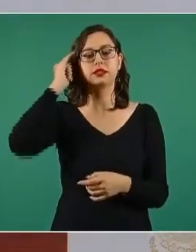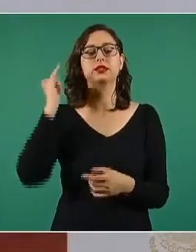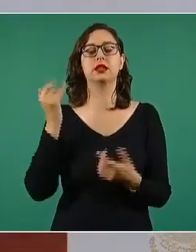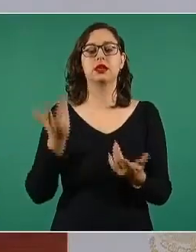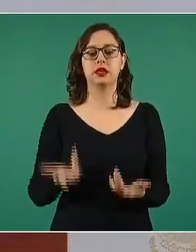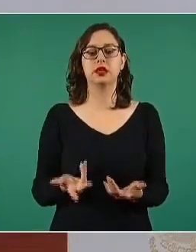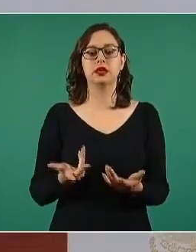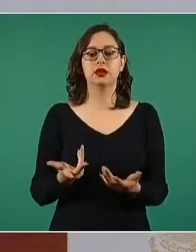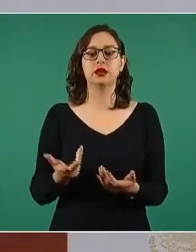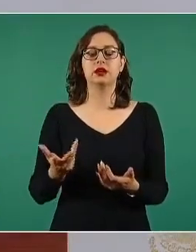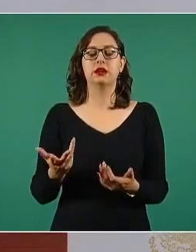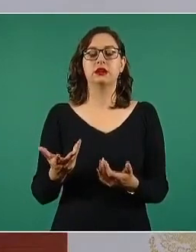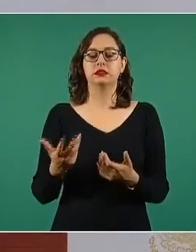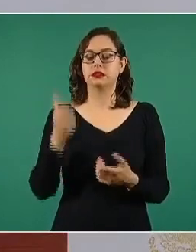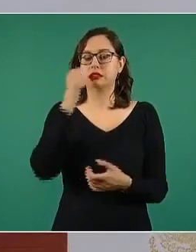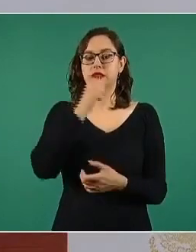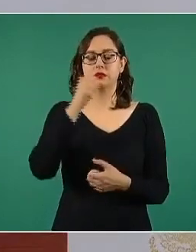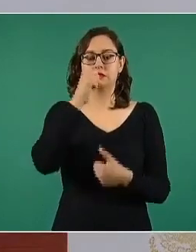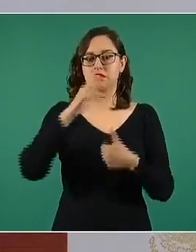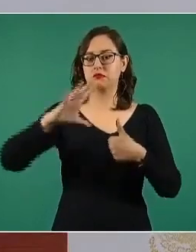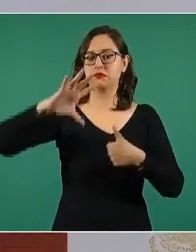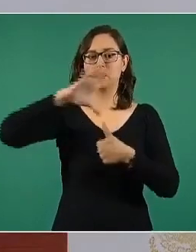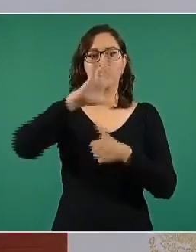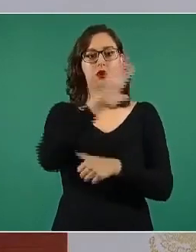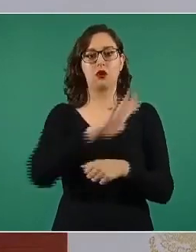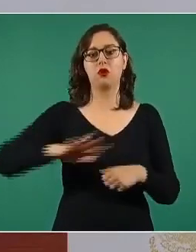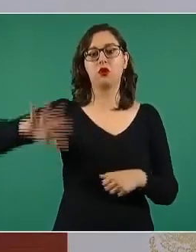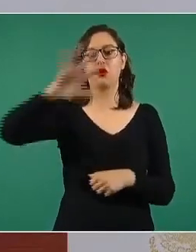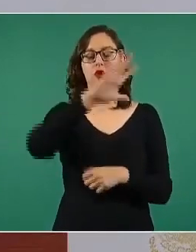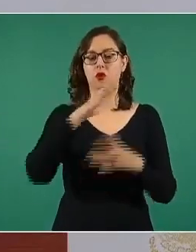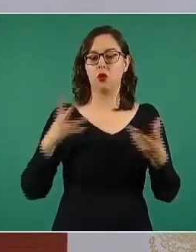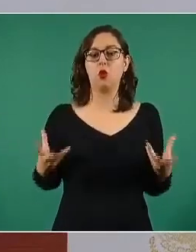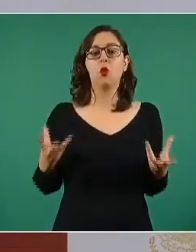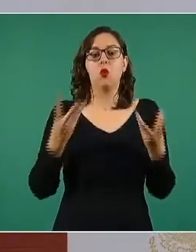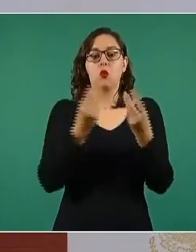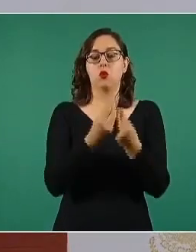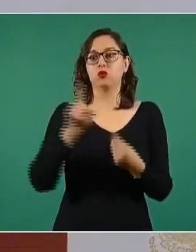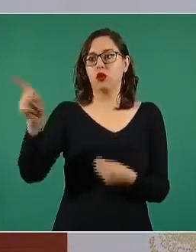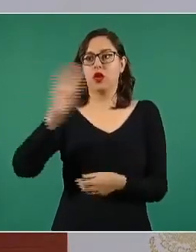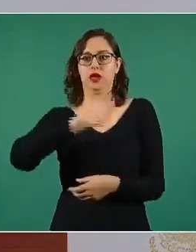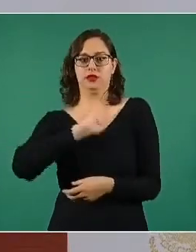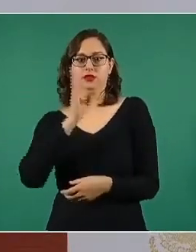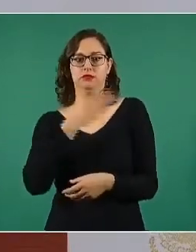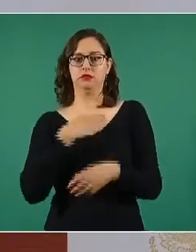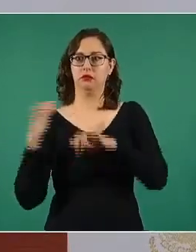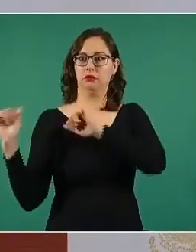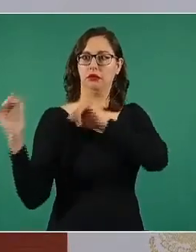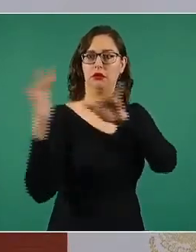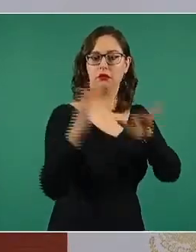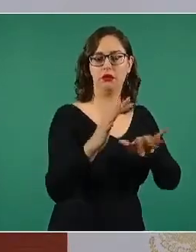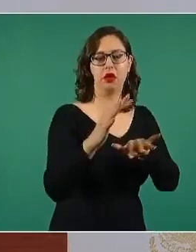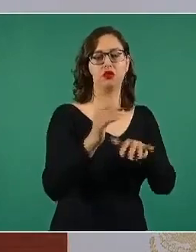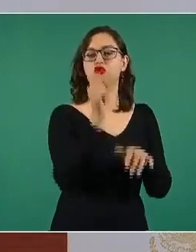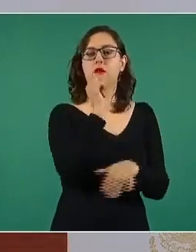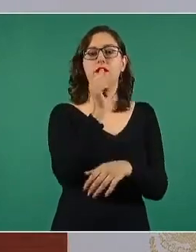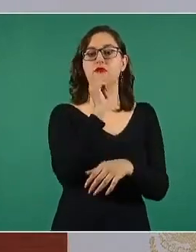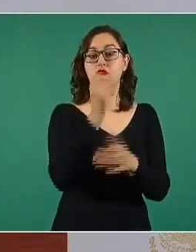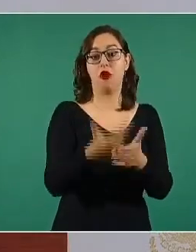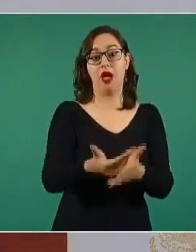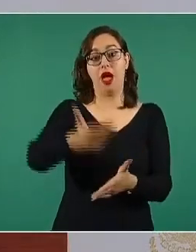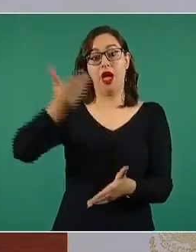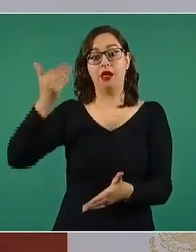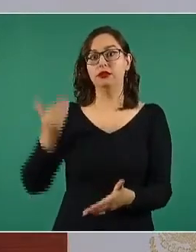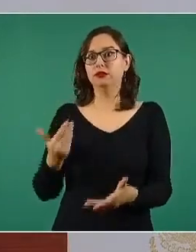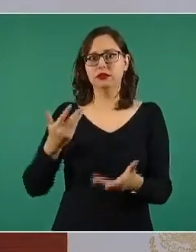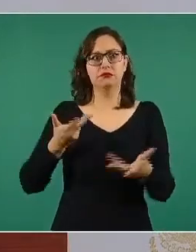sur de la frontera están entrelazadas. Antes de la colonización de las Américas, nuestros pueblos viajaban por estas tierras y